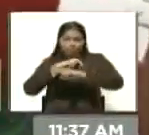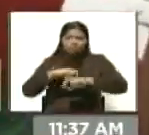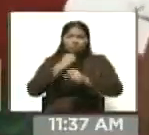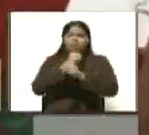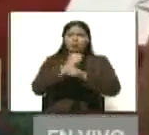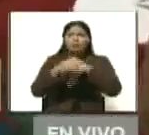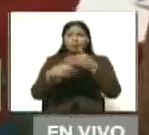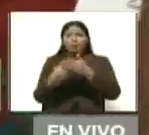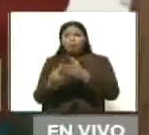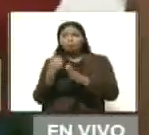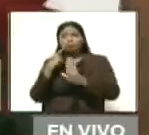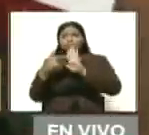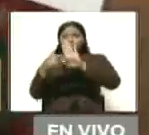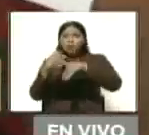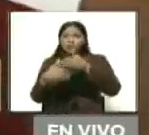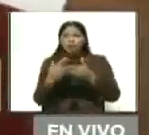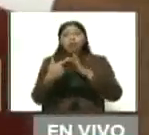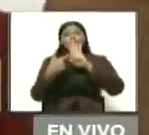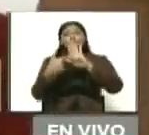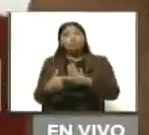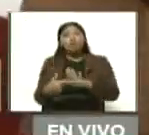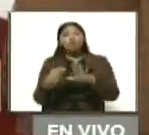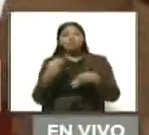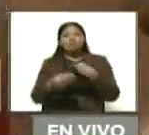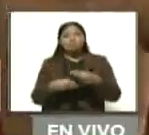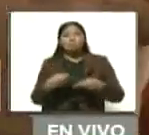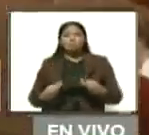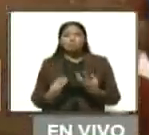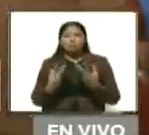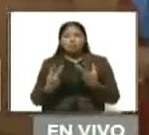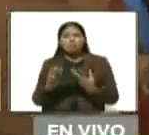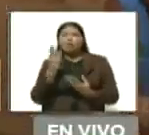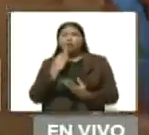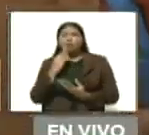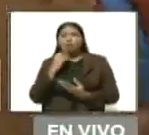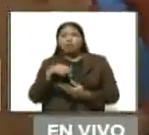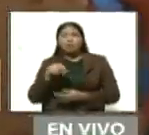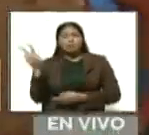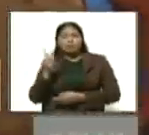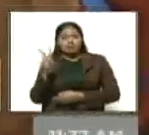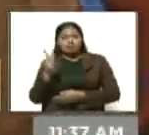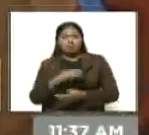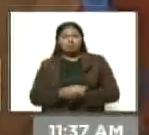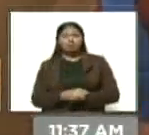formación e interpretación a fin de mostrar las expresiones y tradiciones de Venezuela.